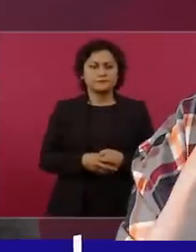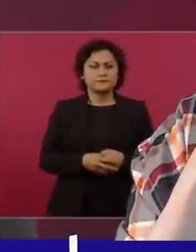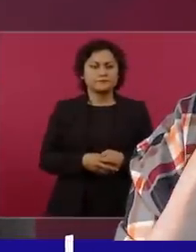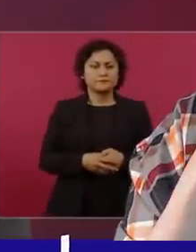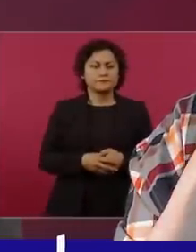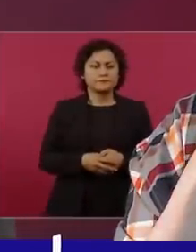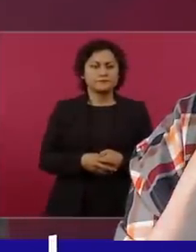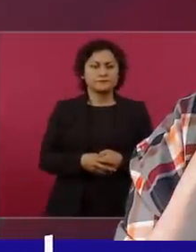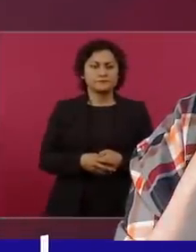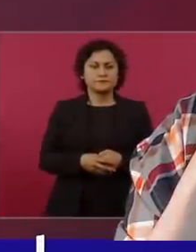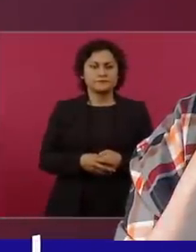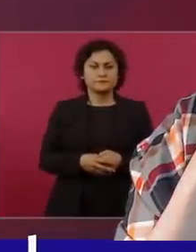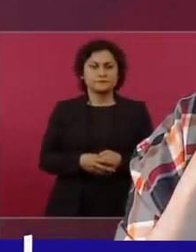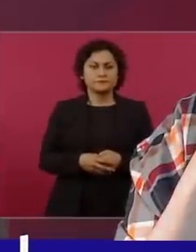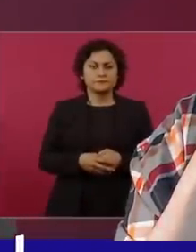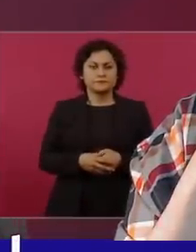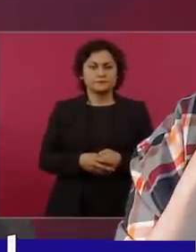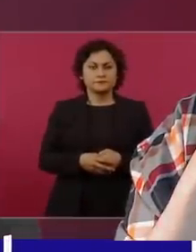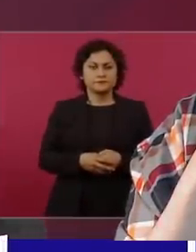personajes de